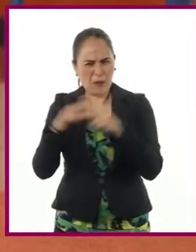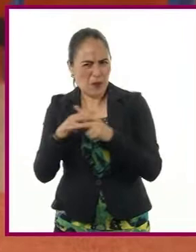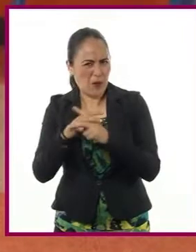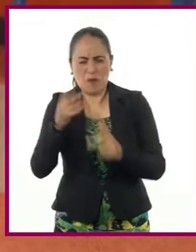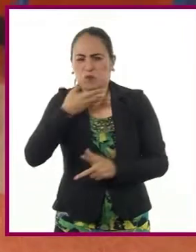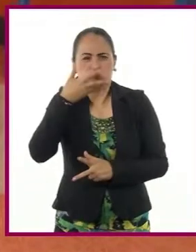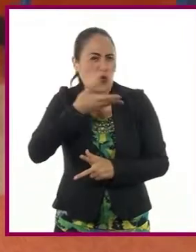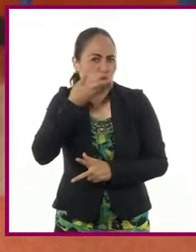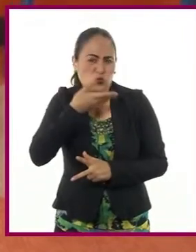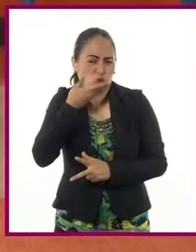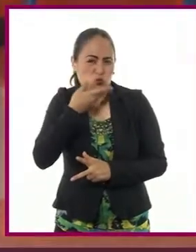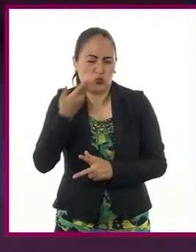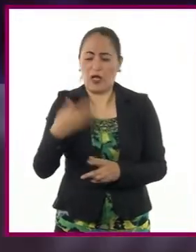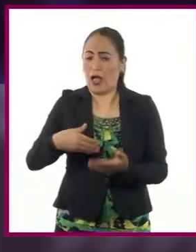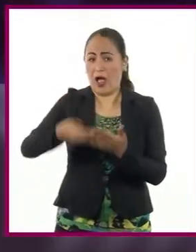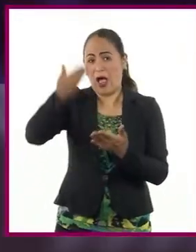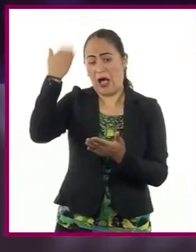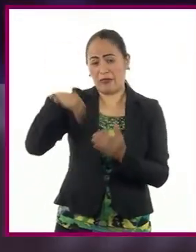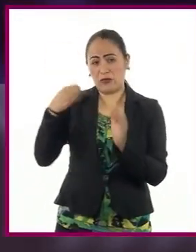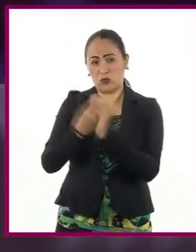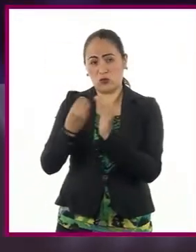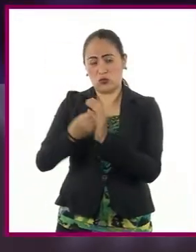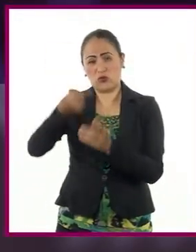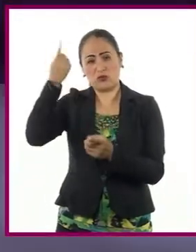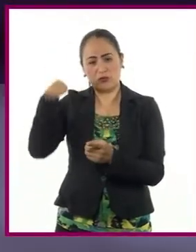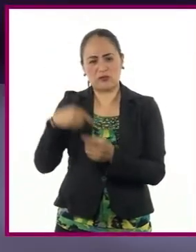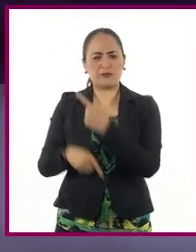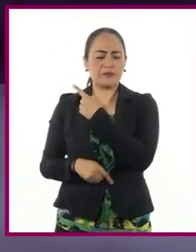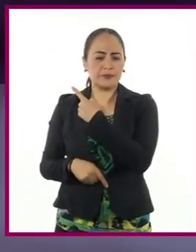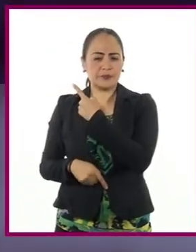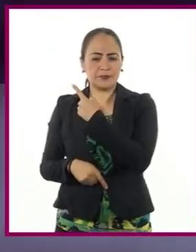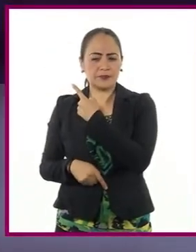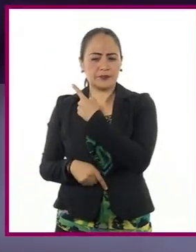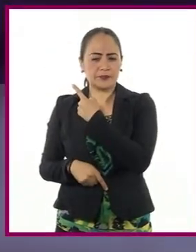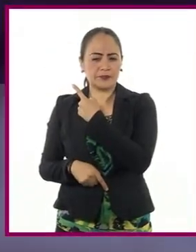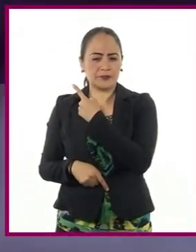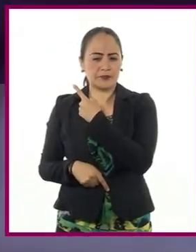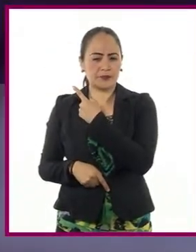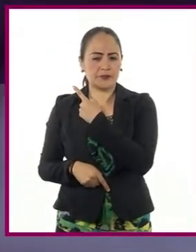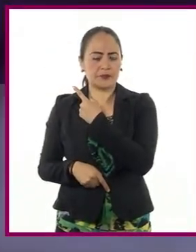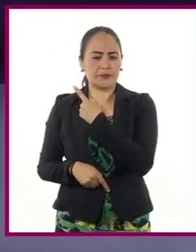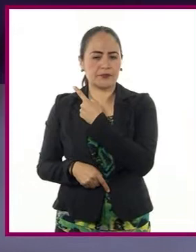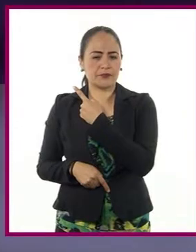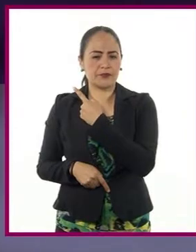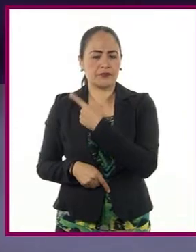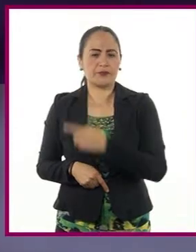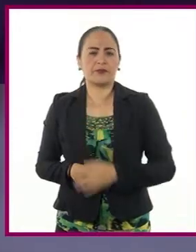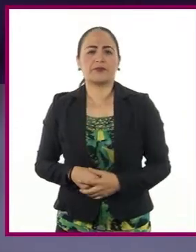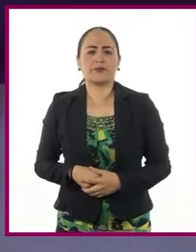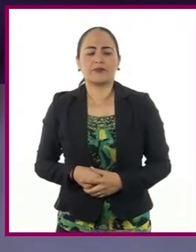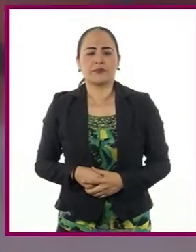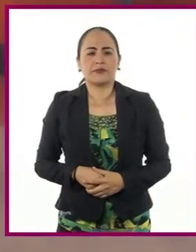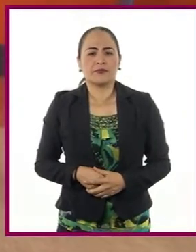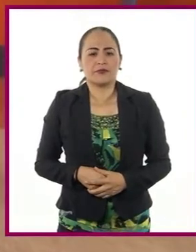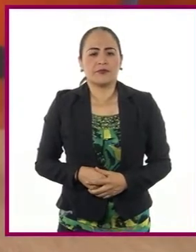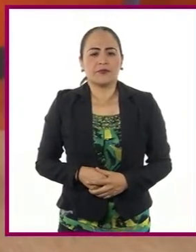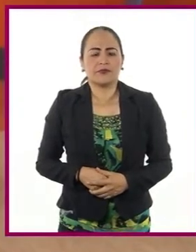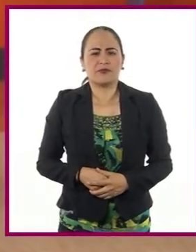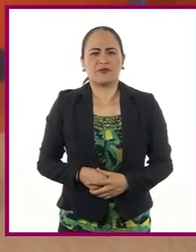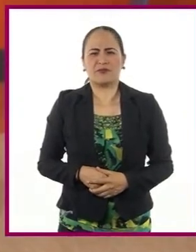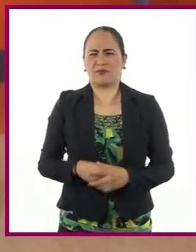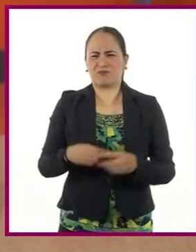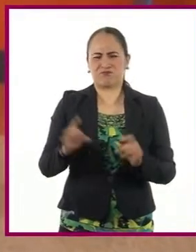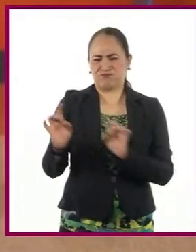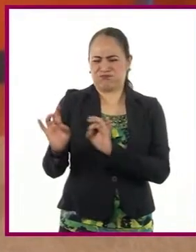había indicado en otras sesiones, el conflicto es la discrepancia entre los intereses y necesidades de las personas. Los conflictos